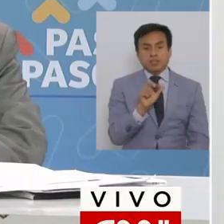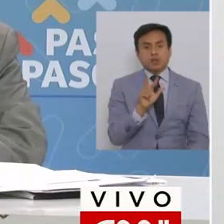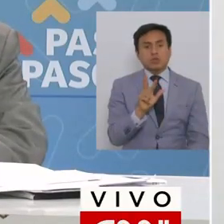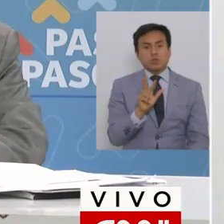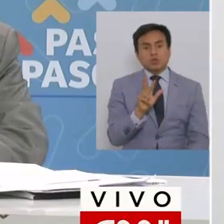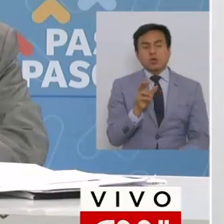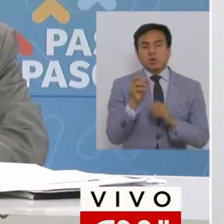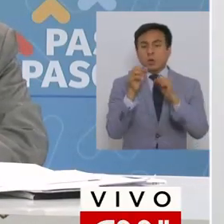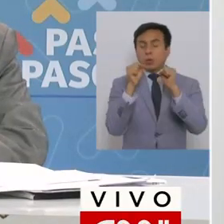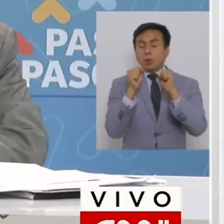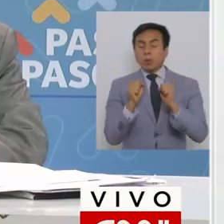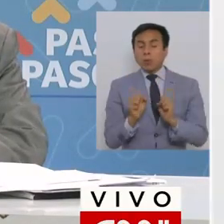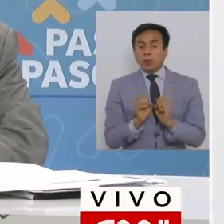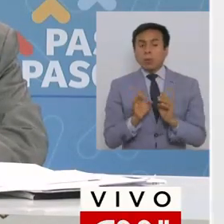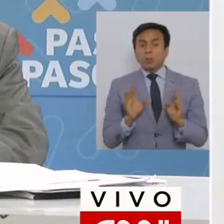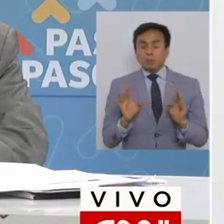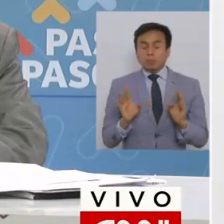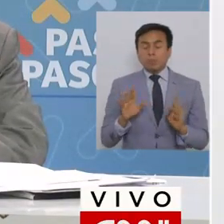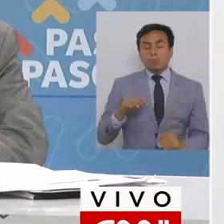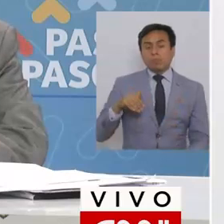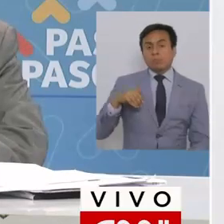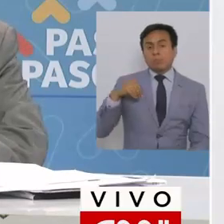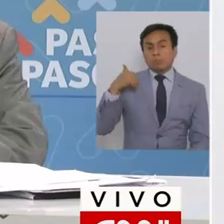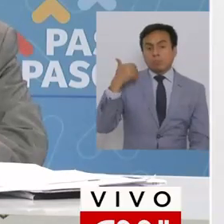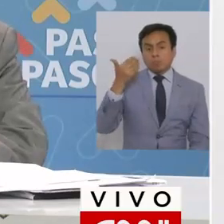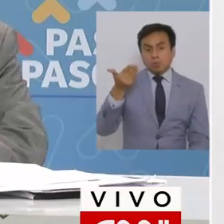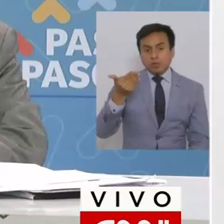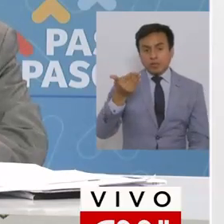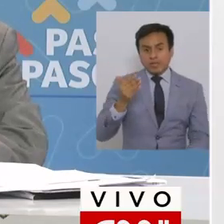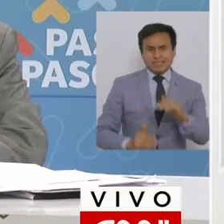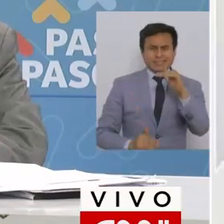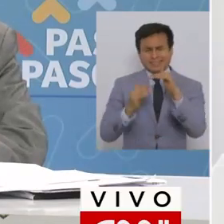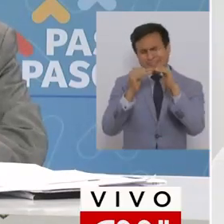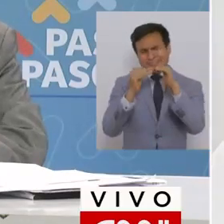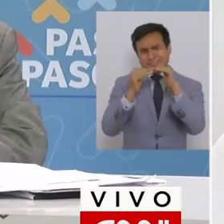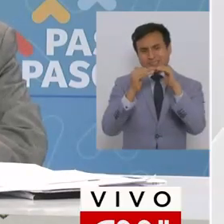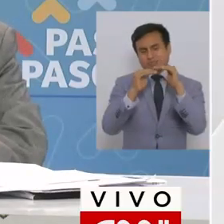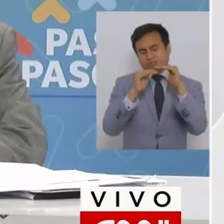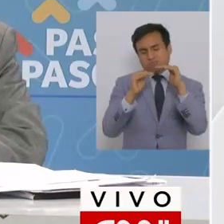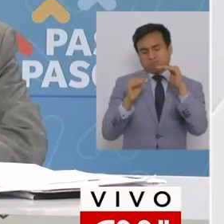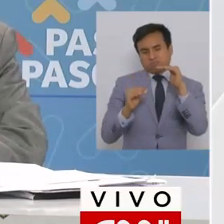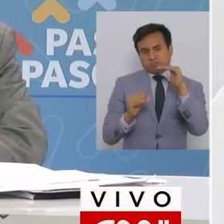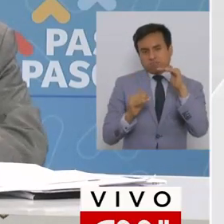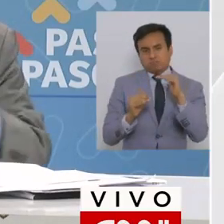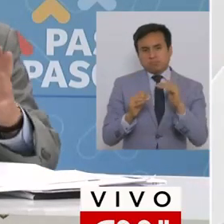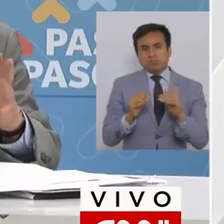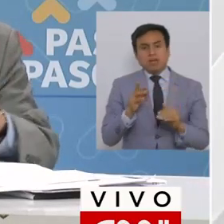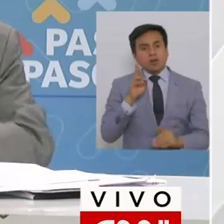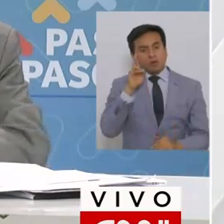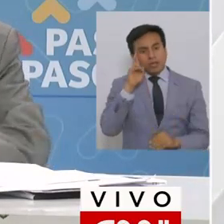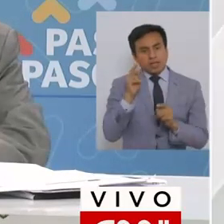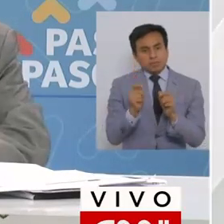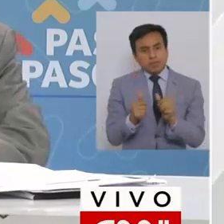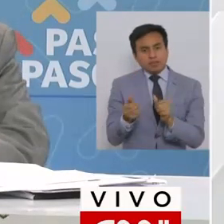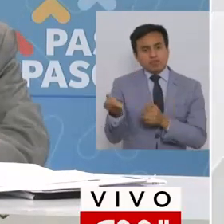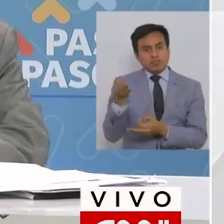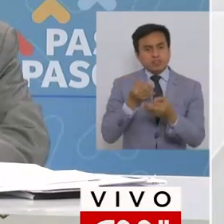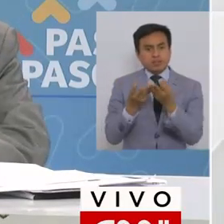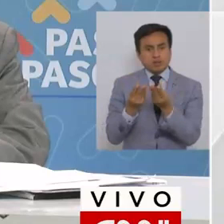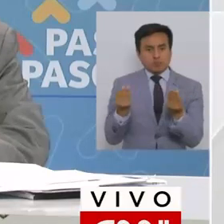37.468 podría ser el pic de la pandemia. Hay que recordar que varios especialistas